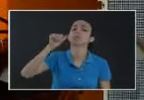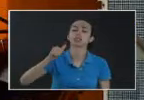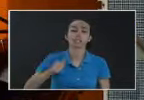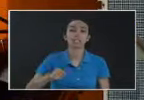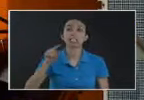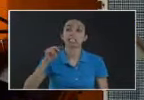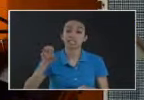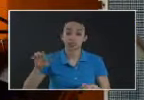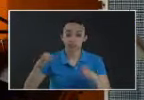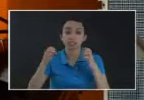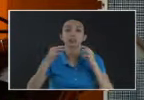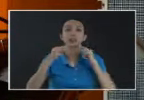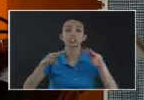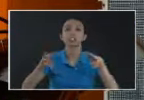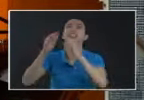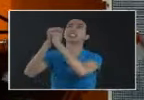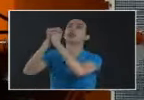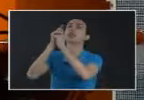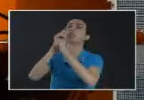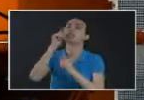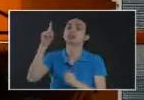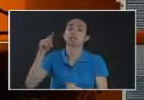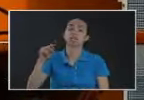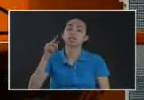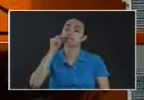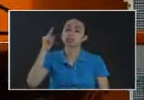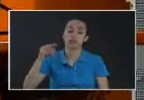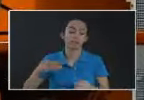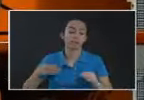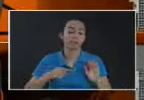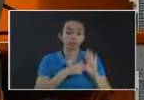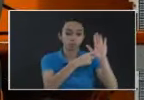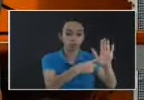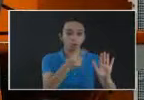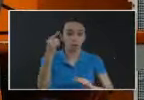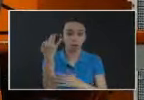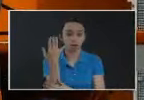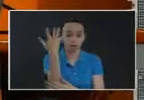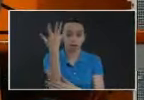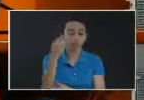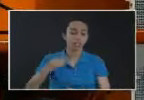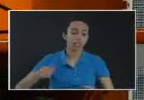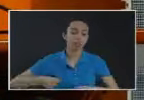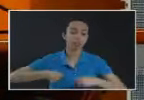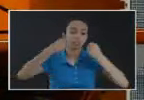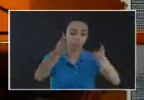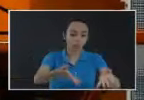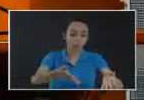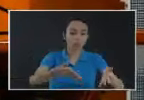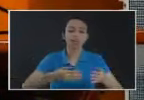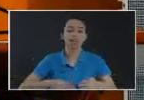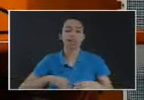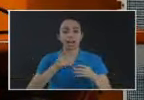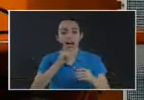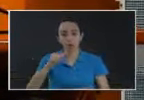y el Señor le mostró un árbol y lo echó en las aguas. Y las aguas se volvieron dulces y Dios le dio